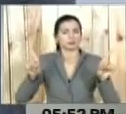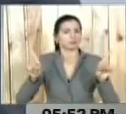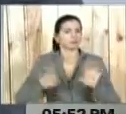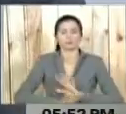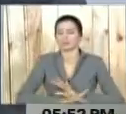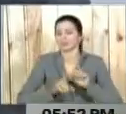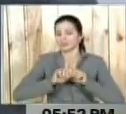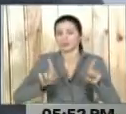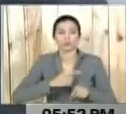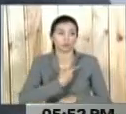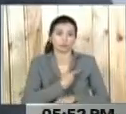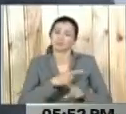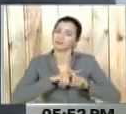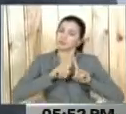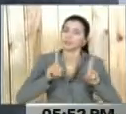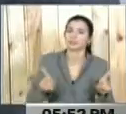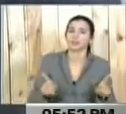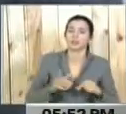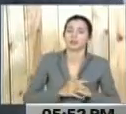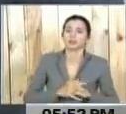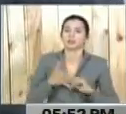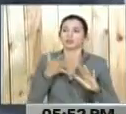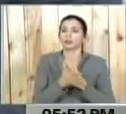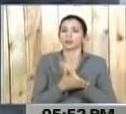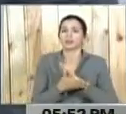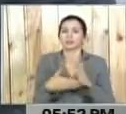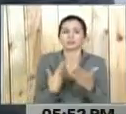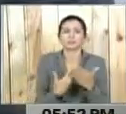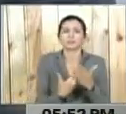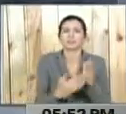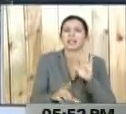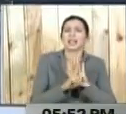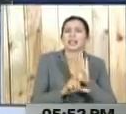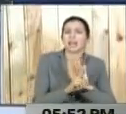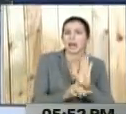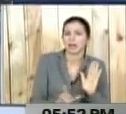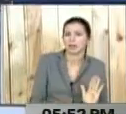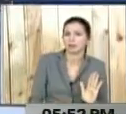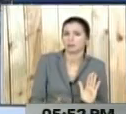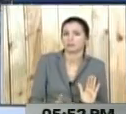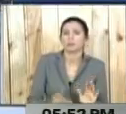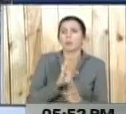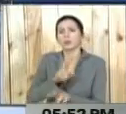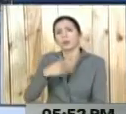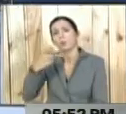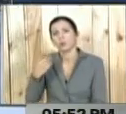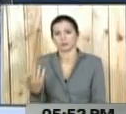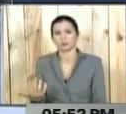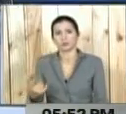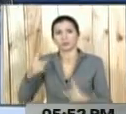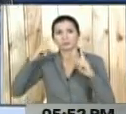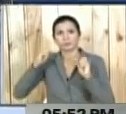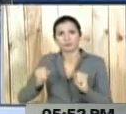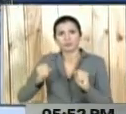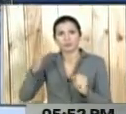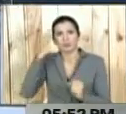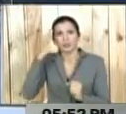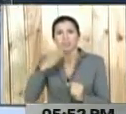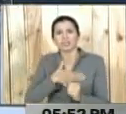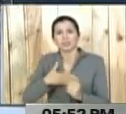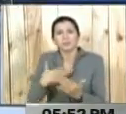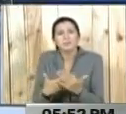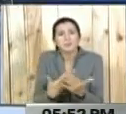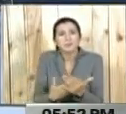a la que nosotros defendemos. Cuando le hablaba de la base legal, esa es una respuesta muy política, ¿no? Para eso tengo políticos aquí. Yo quisiera, claro, un